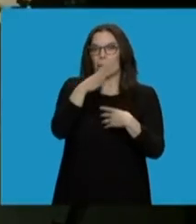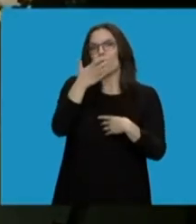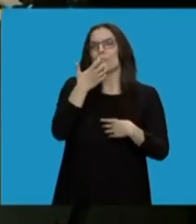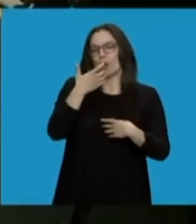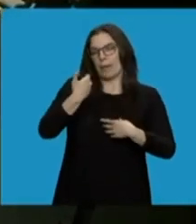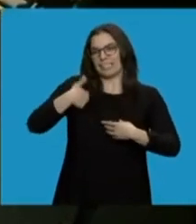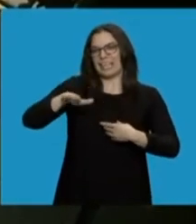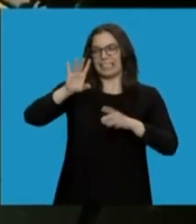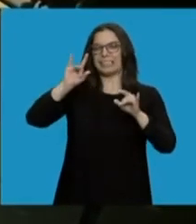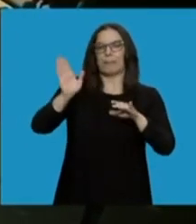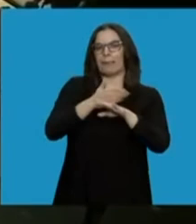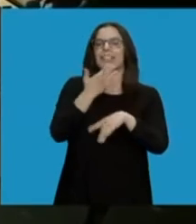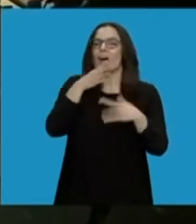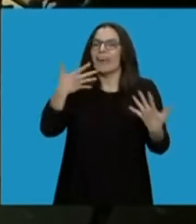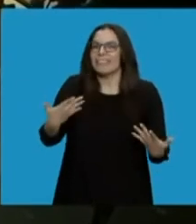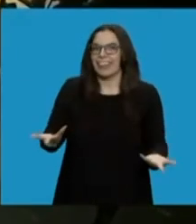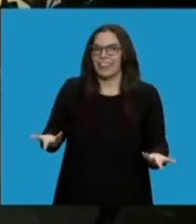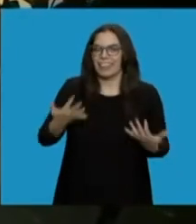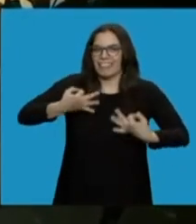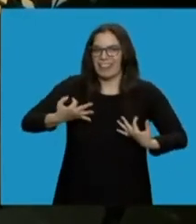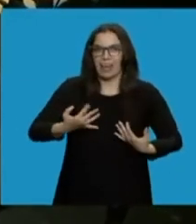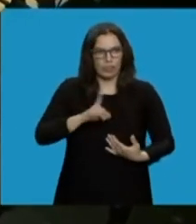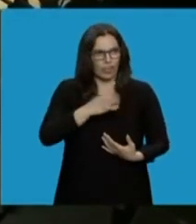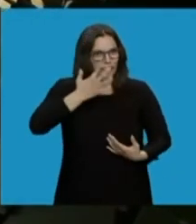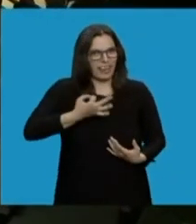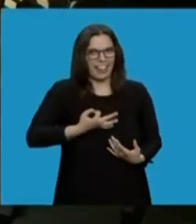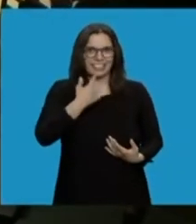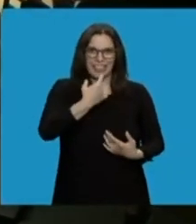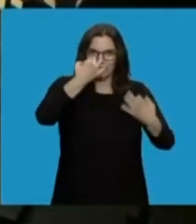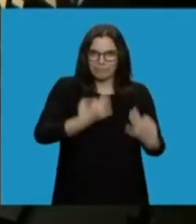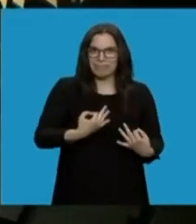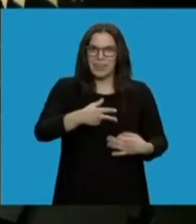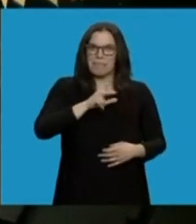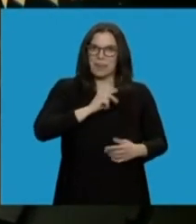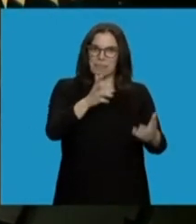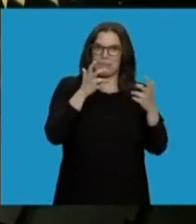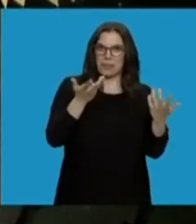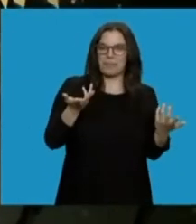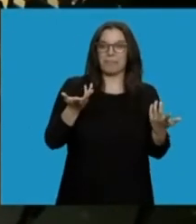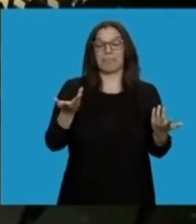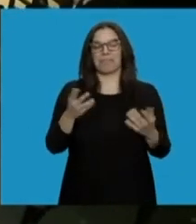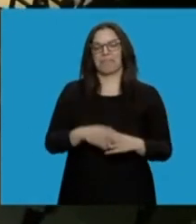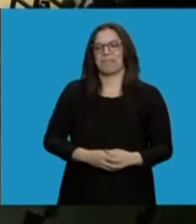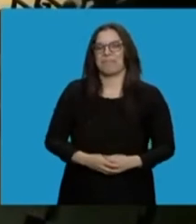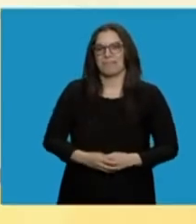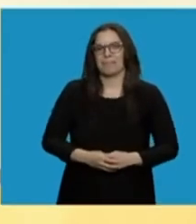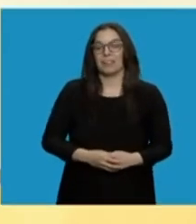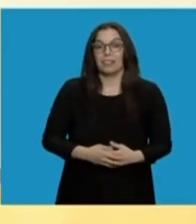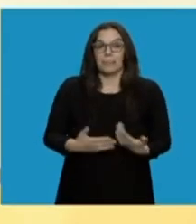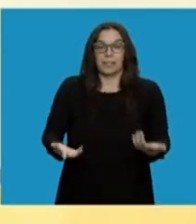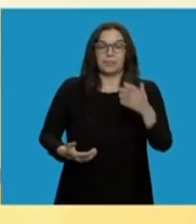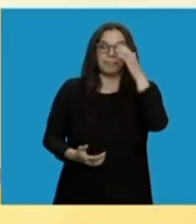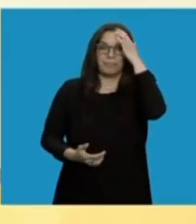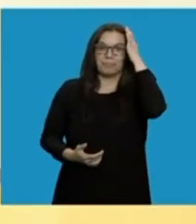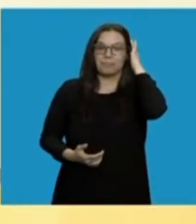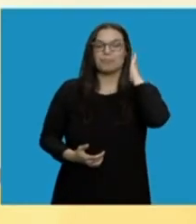encajado. Y me dijo, no, que es verdad, que es que te llamo para el premio este. Bueno,